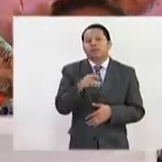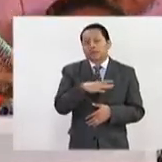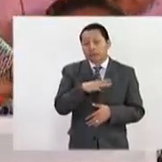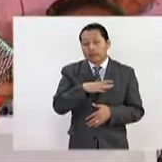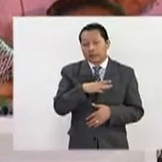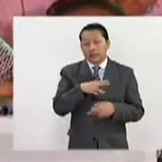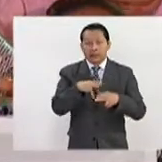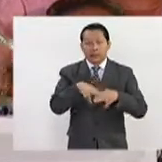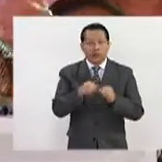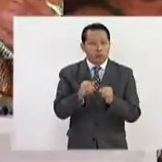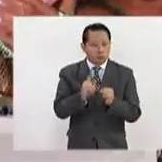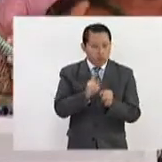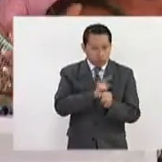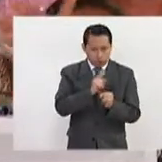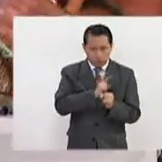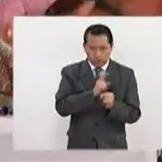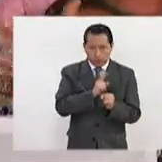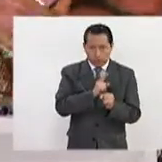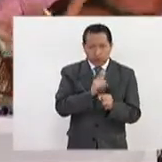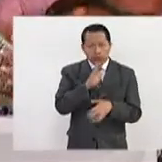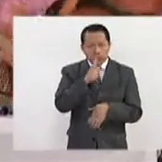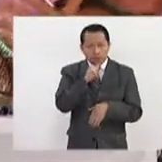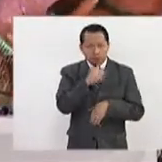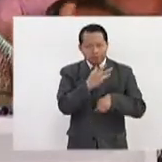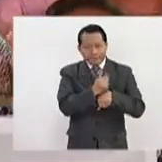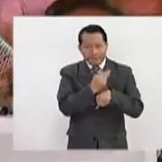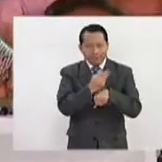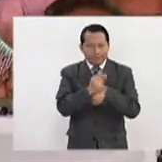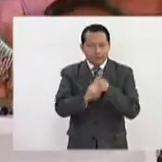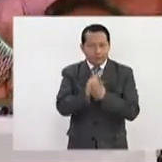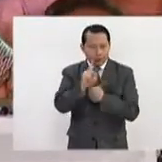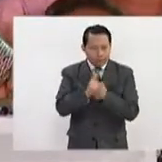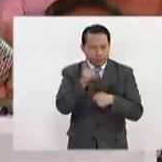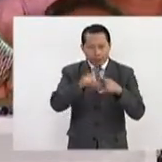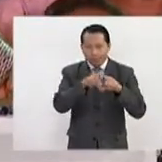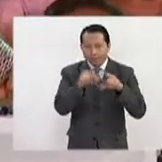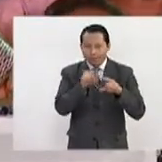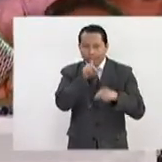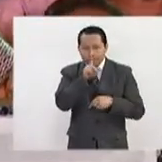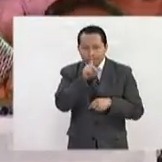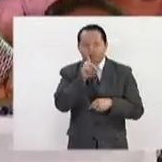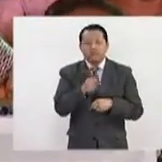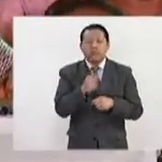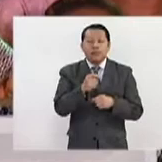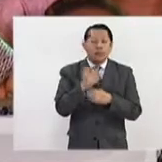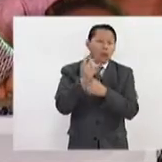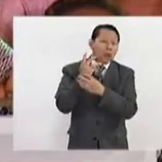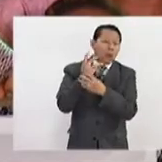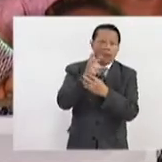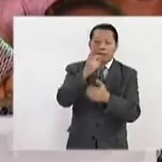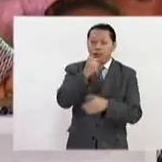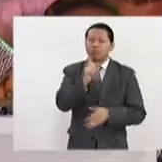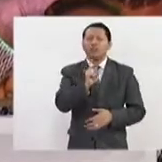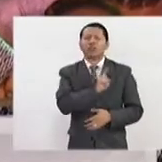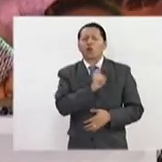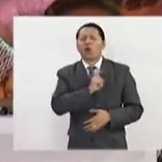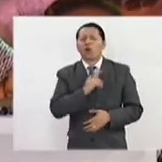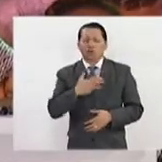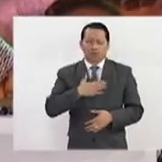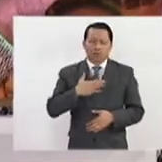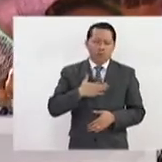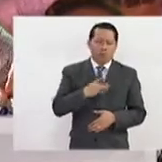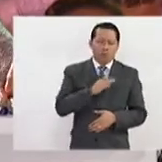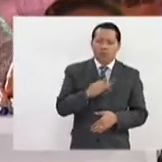partido por sí solo va a poder resolver los problemas de este país. Quien diga que solo va a poder resolver